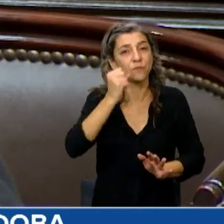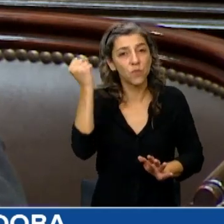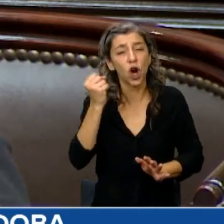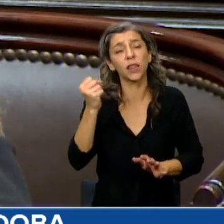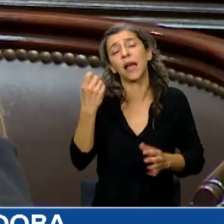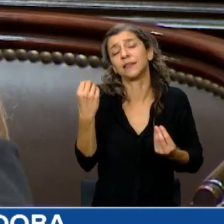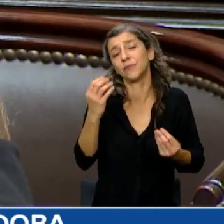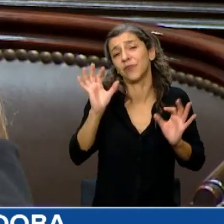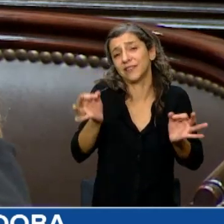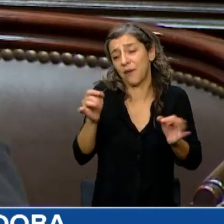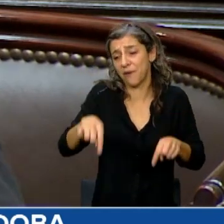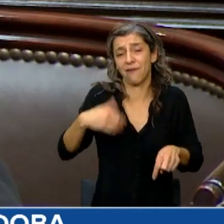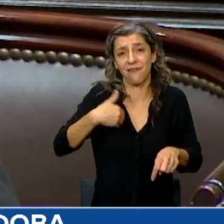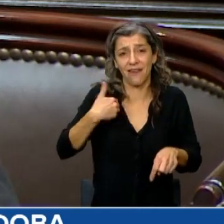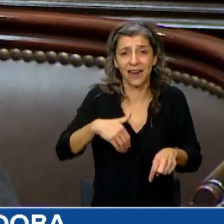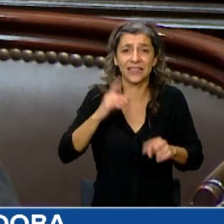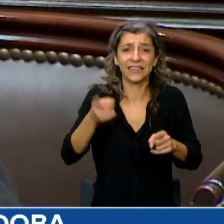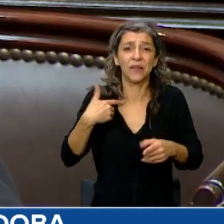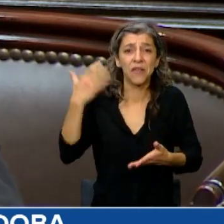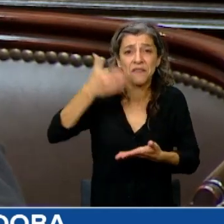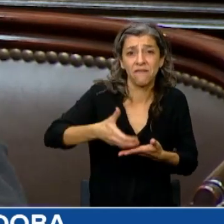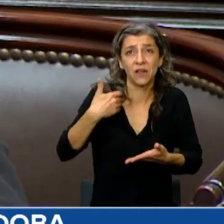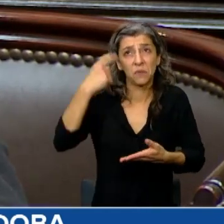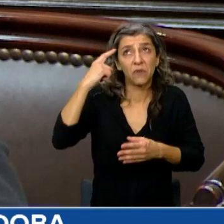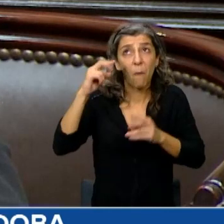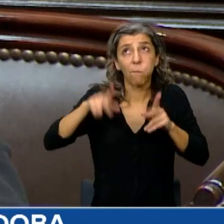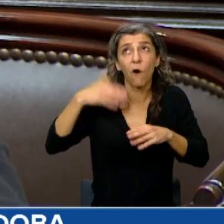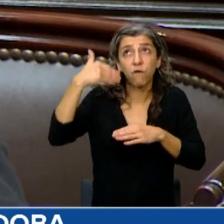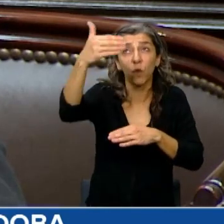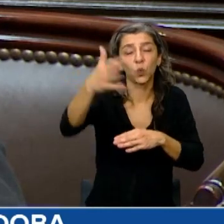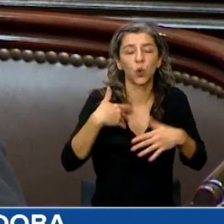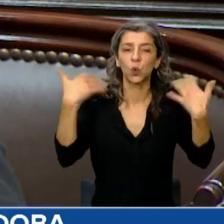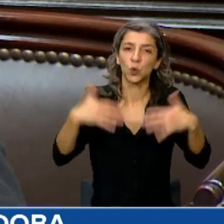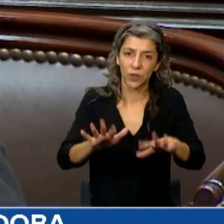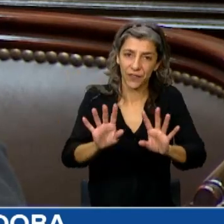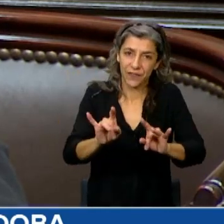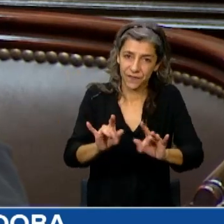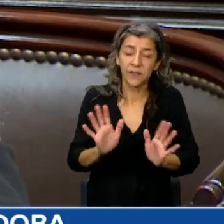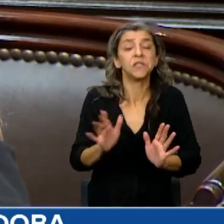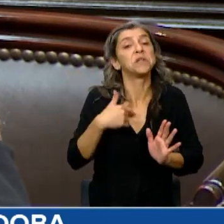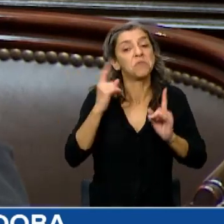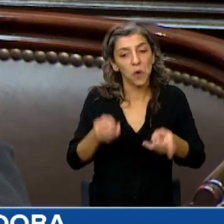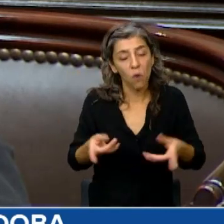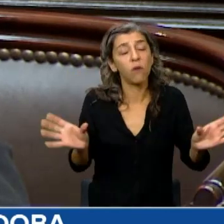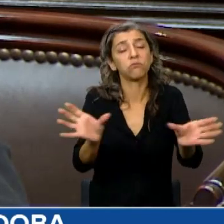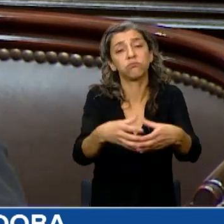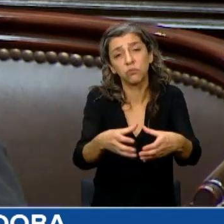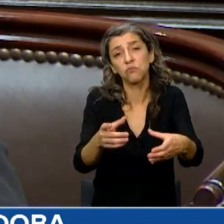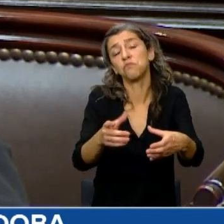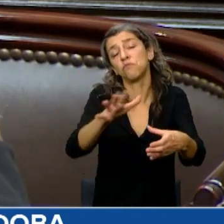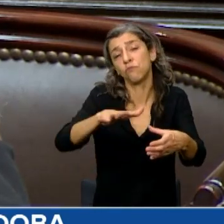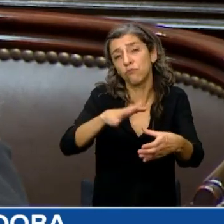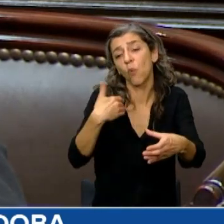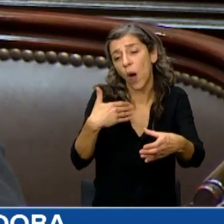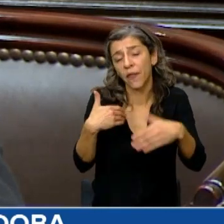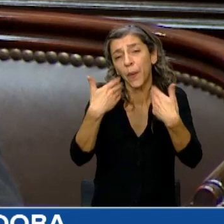valientes, poder haber encontrado un consenso para, aunque sea, beneficiar tributariamente a uno de los